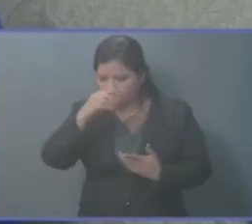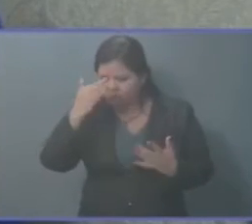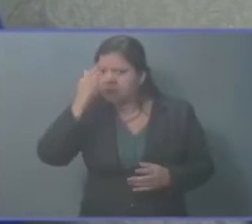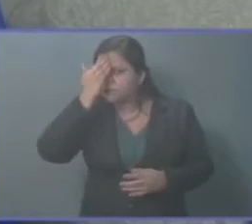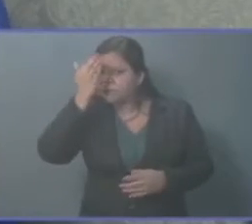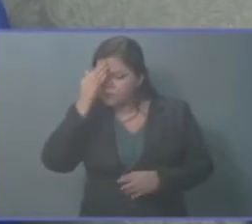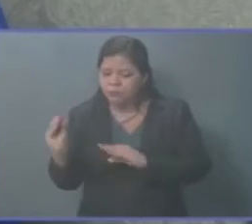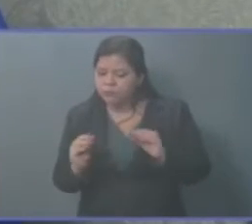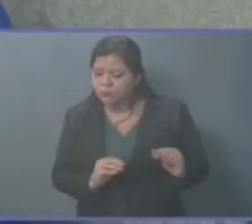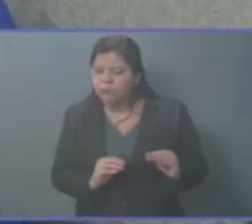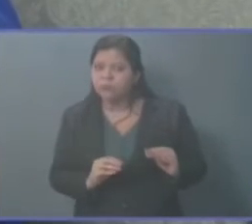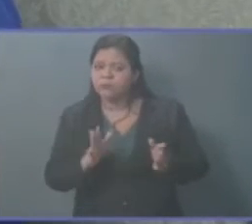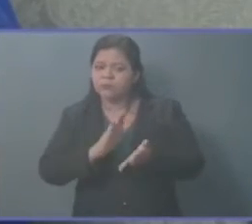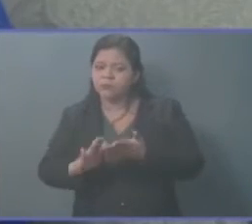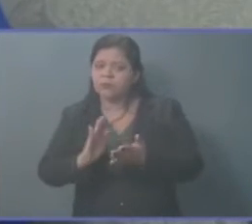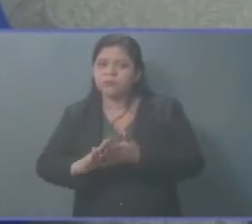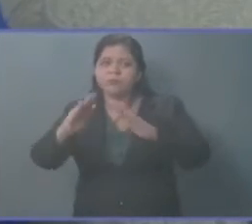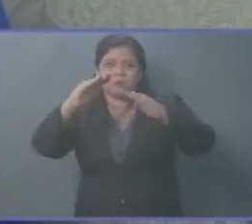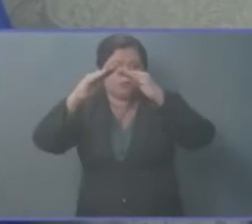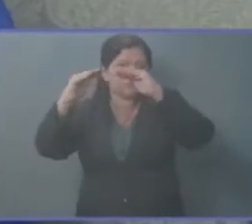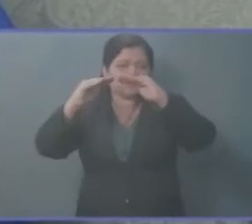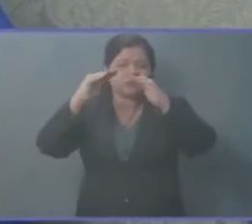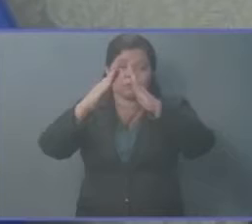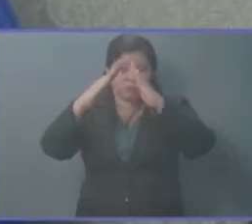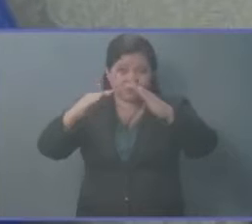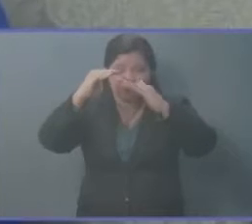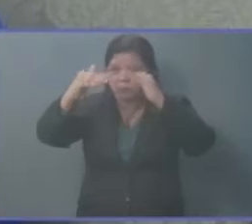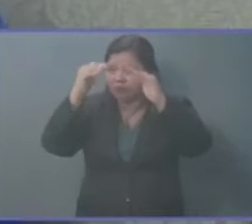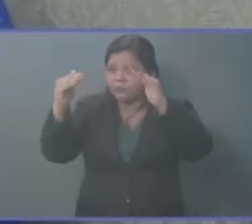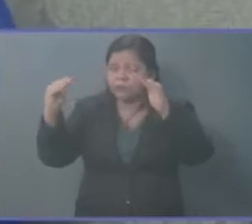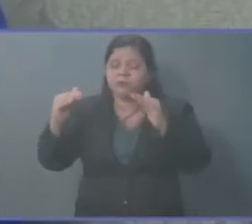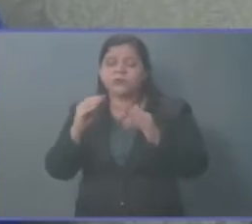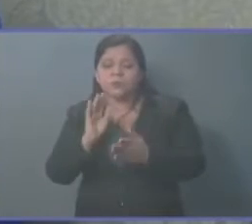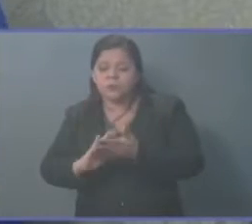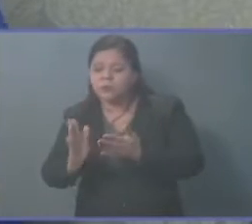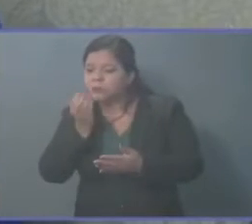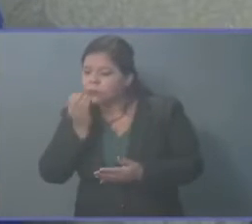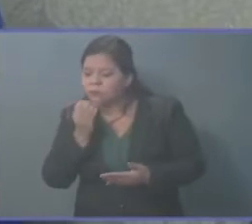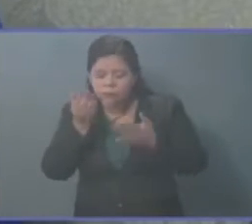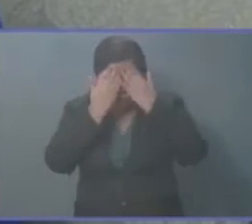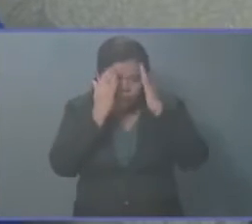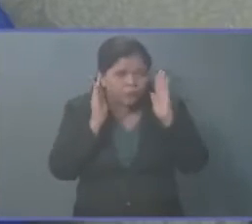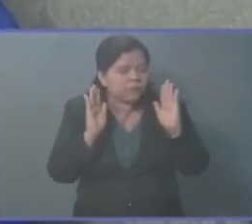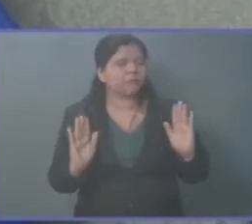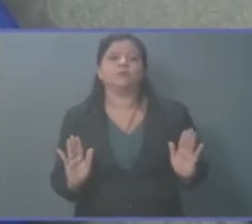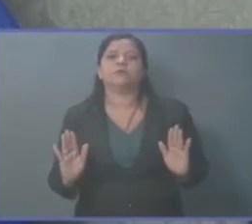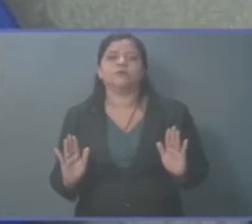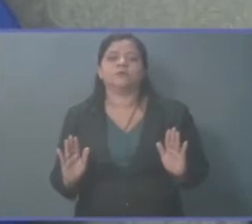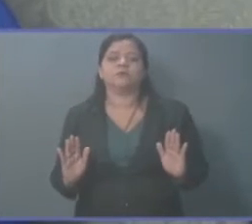lo van a aplicar para comprar láminas, para comprar plástico, para víveres, para etcétera, etcétera, etcétera,